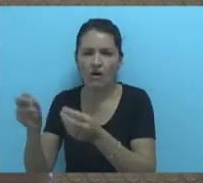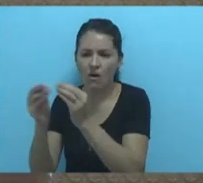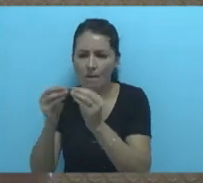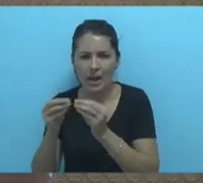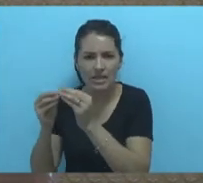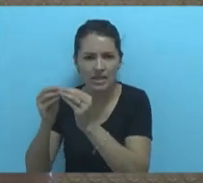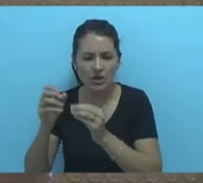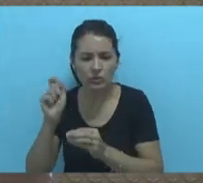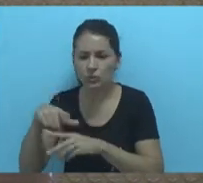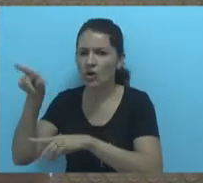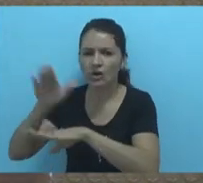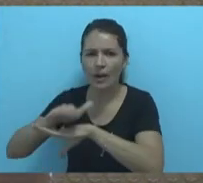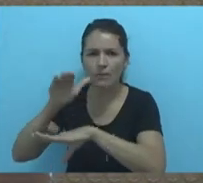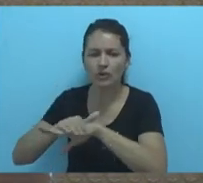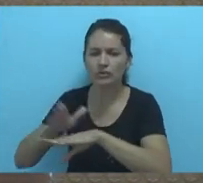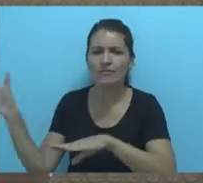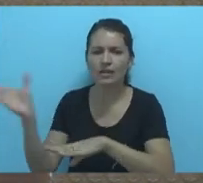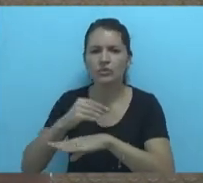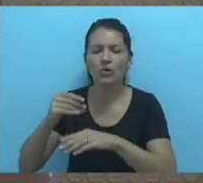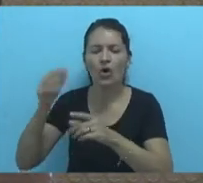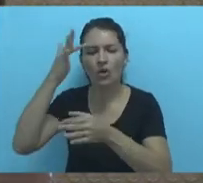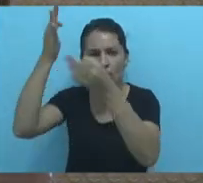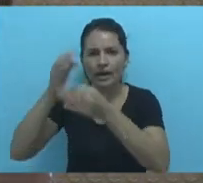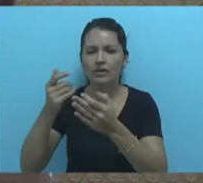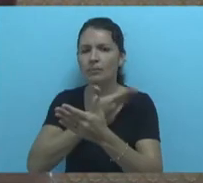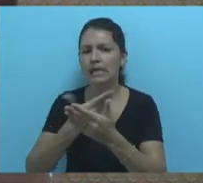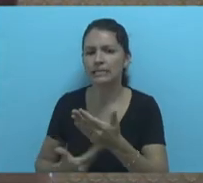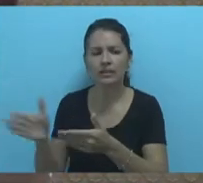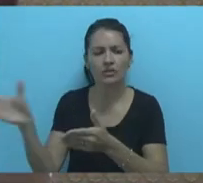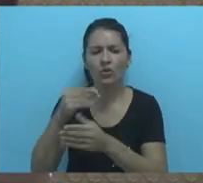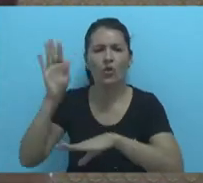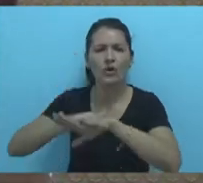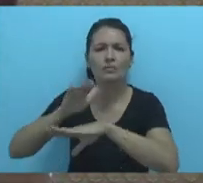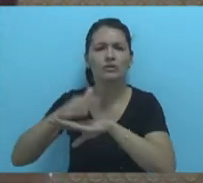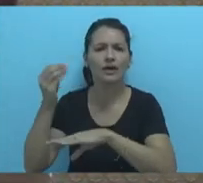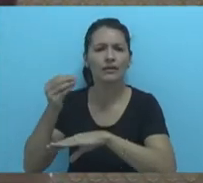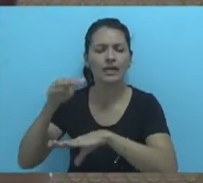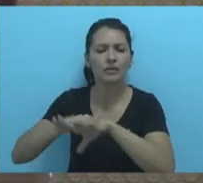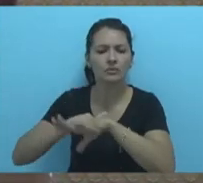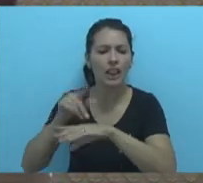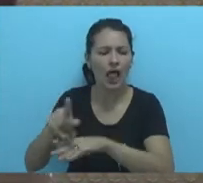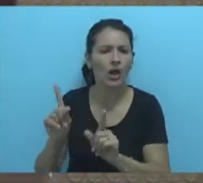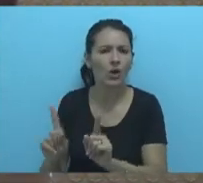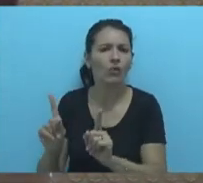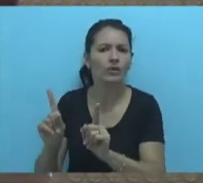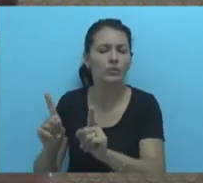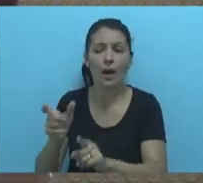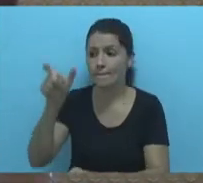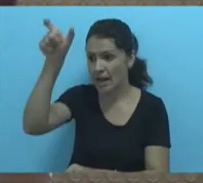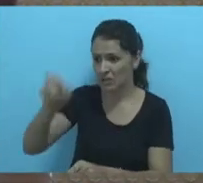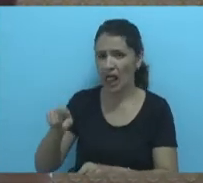que son tan responsables como el presidente de la Corte y de los otros integrantes de mantener la idea de que